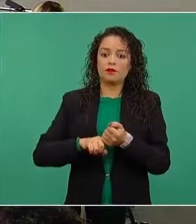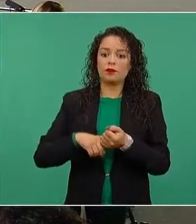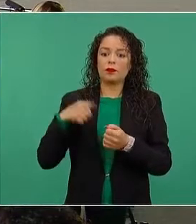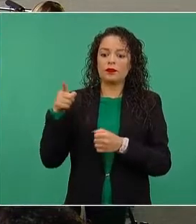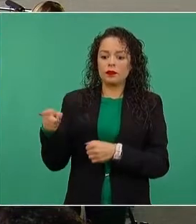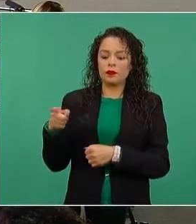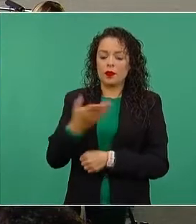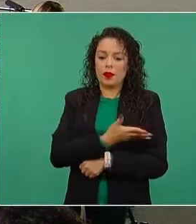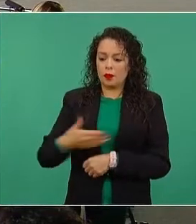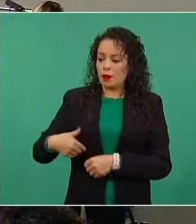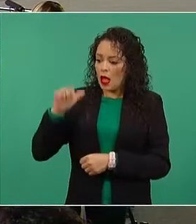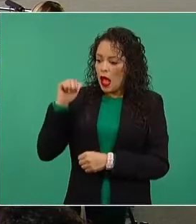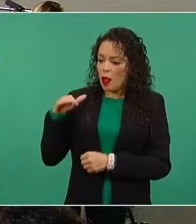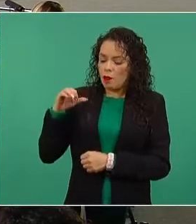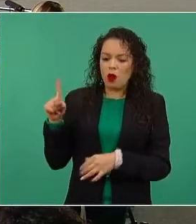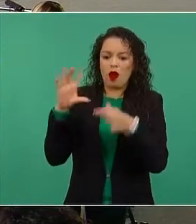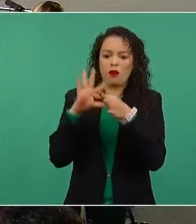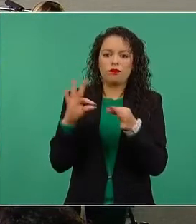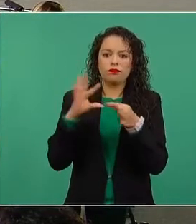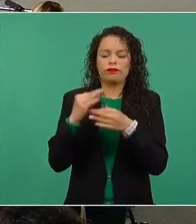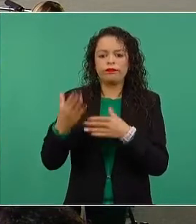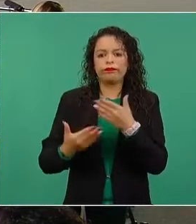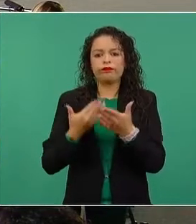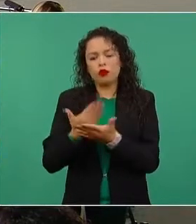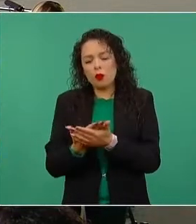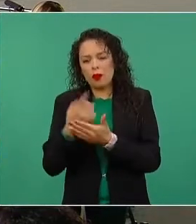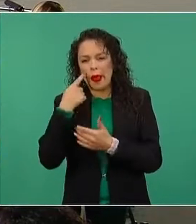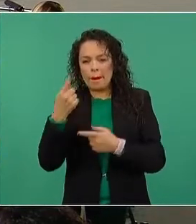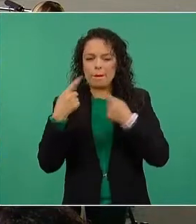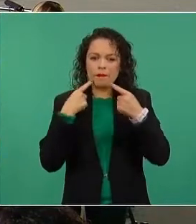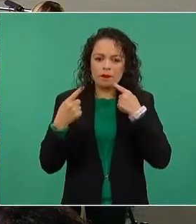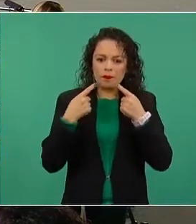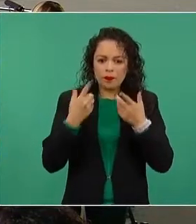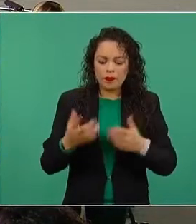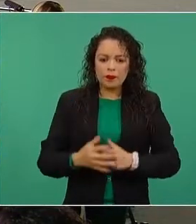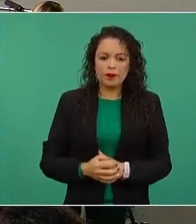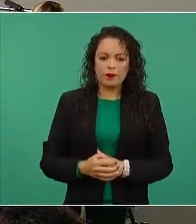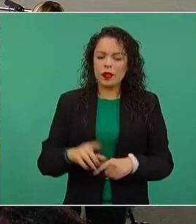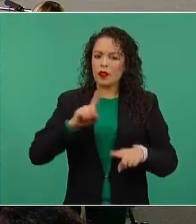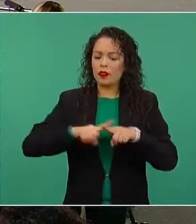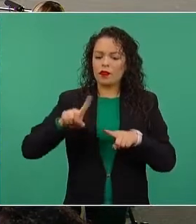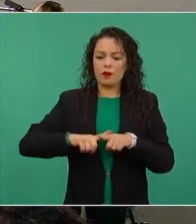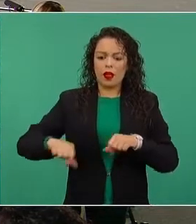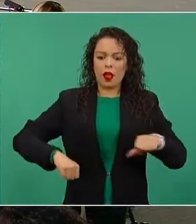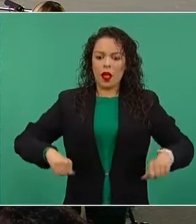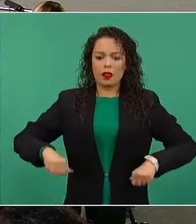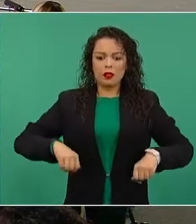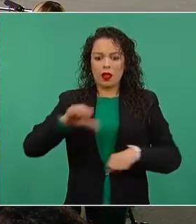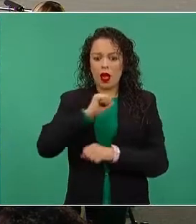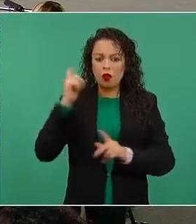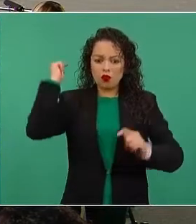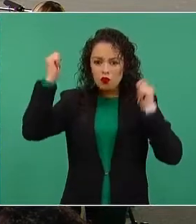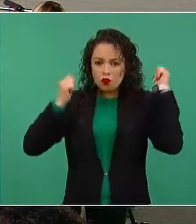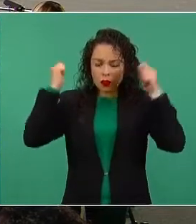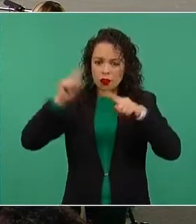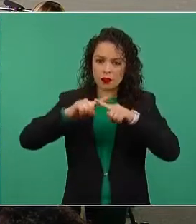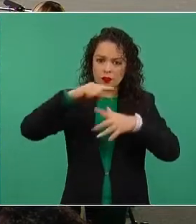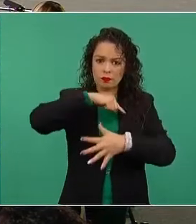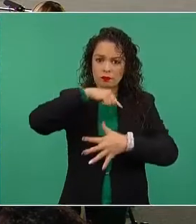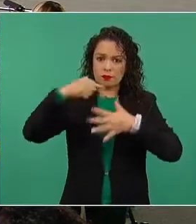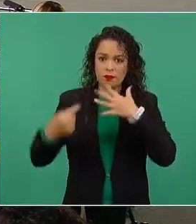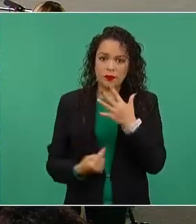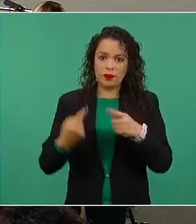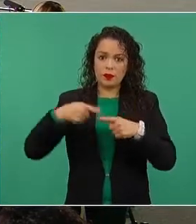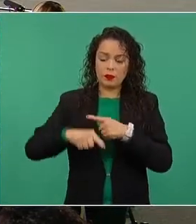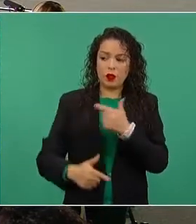Obrador. Tuvimos un incremento en el flujo de actividades no esenciales, o sea, todas las actividades turísticas, etcétera. Empezamos en